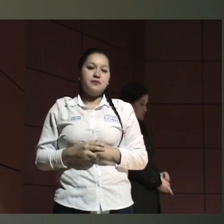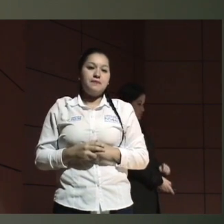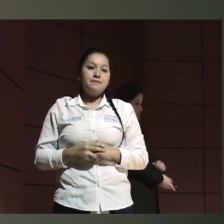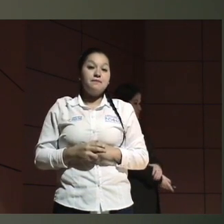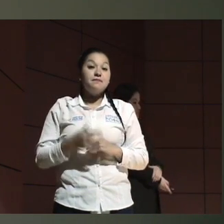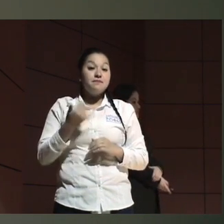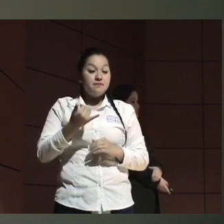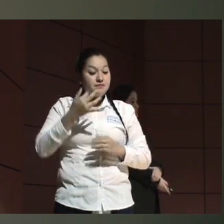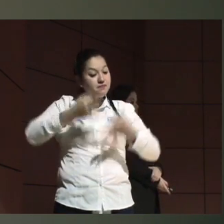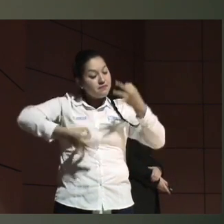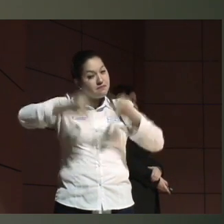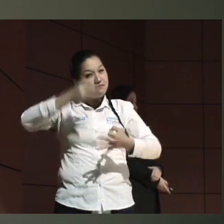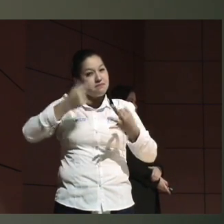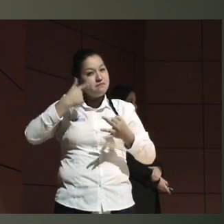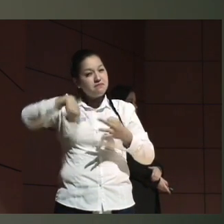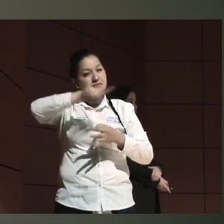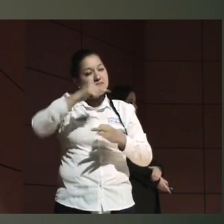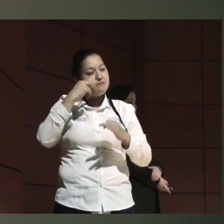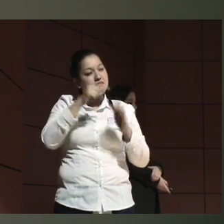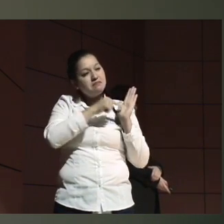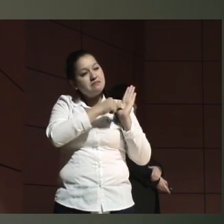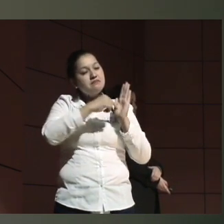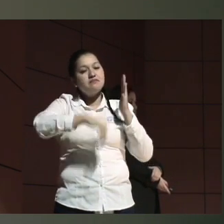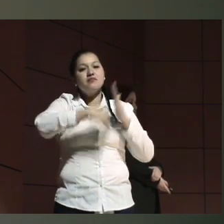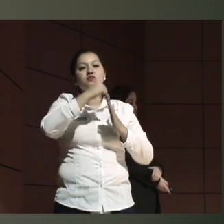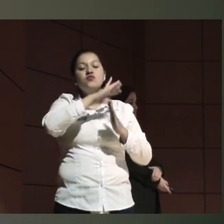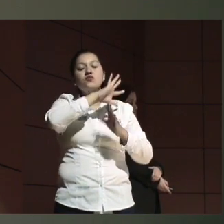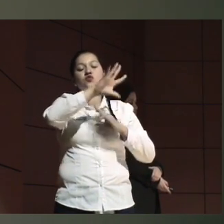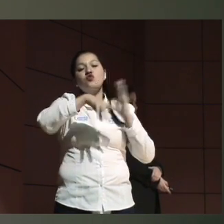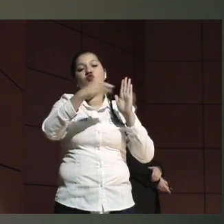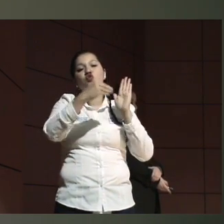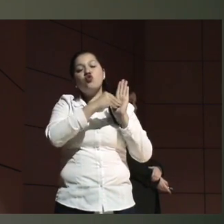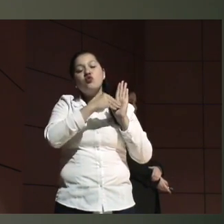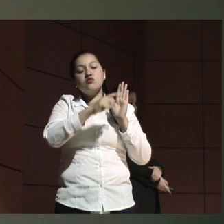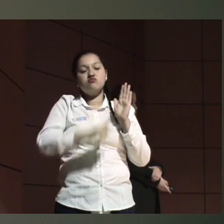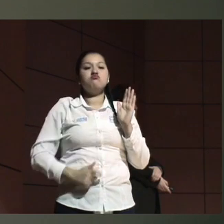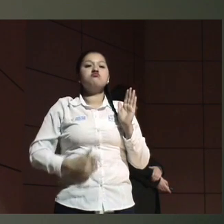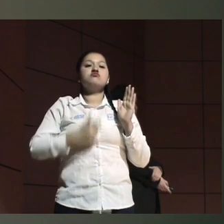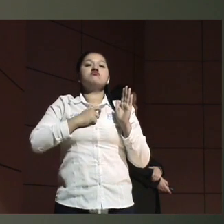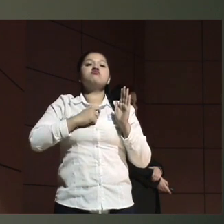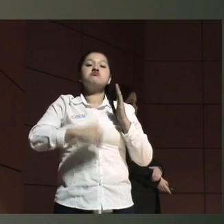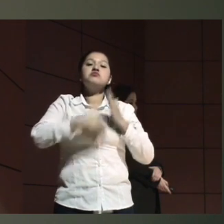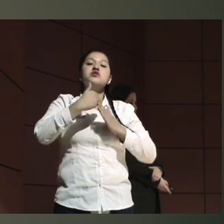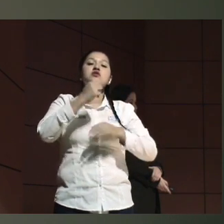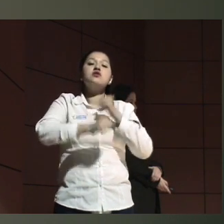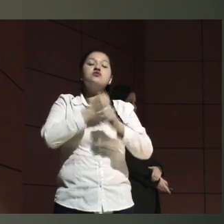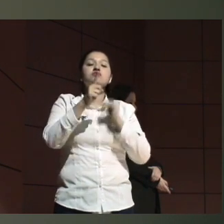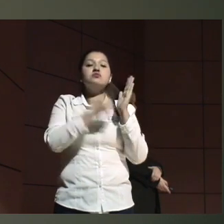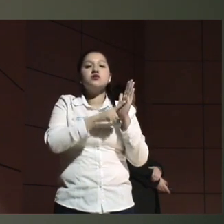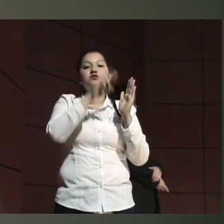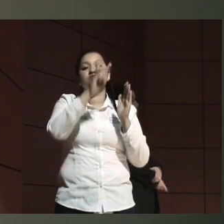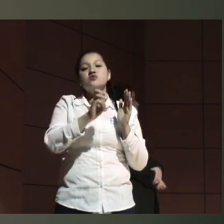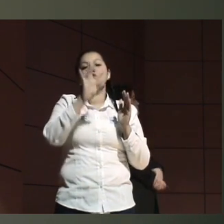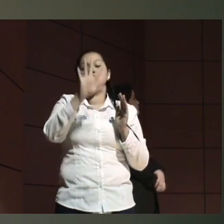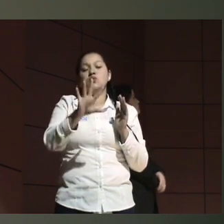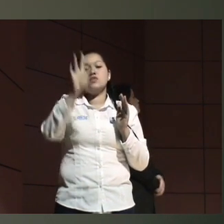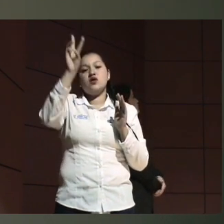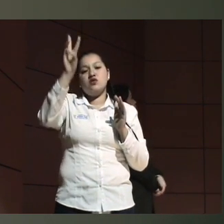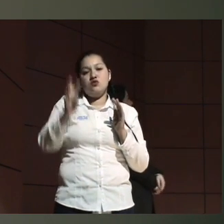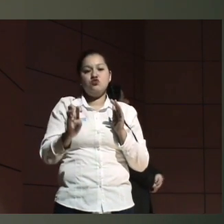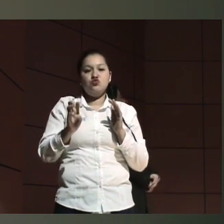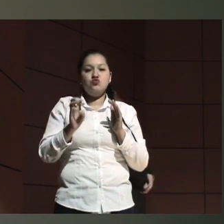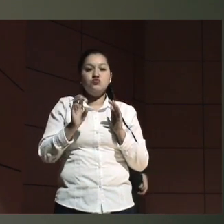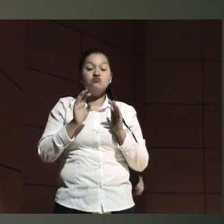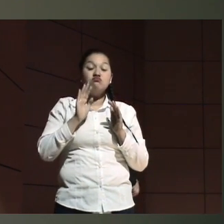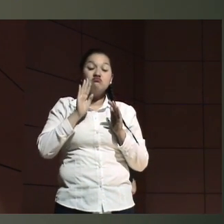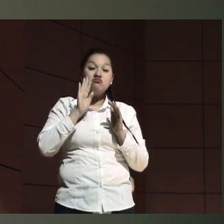jurídicamente es conveniente partir de los lineamientos del código civil de don andrés bello vigente de 1858 en